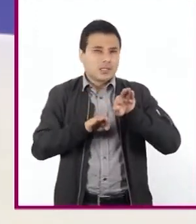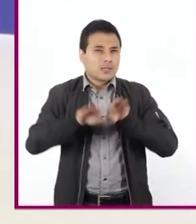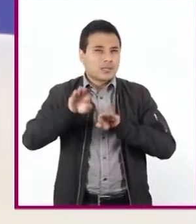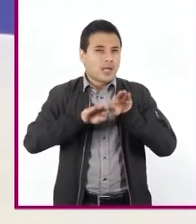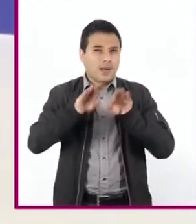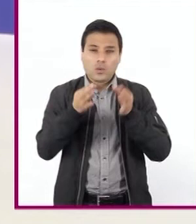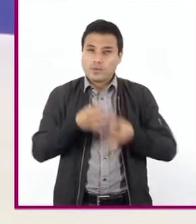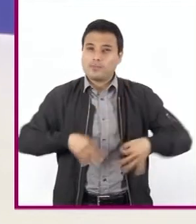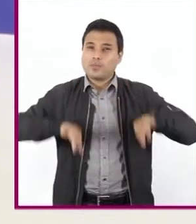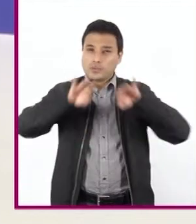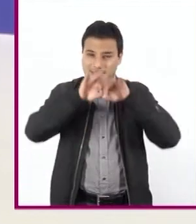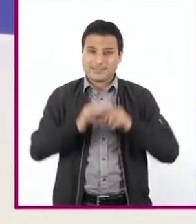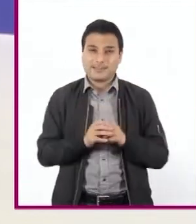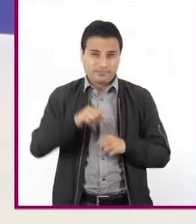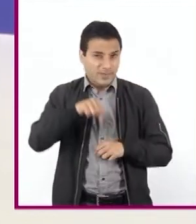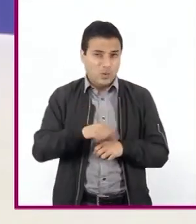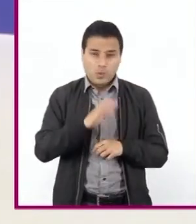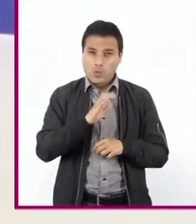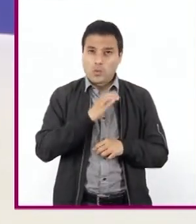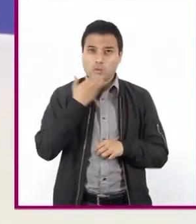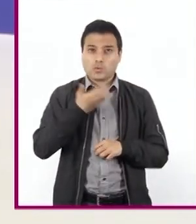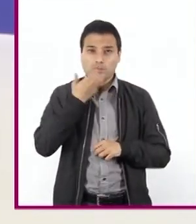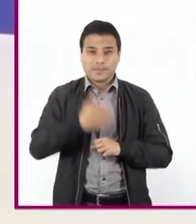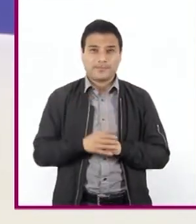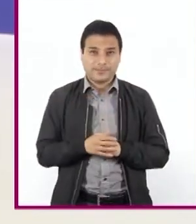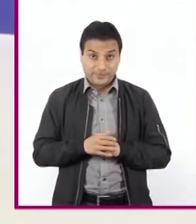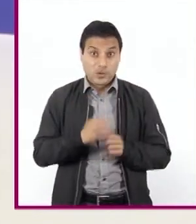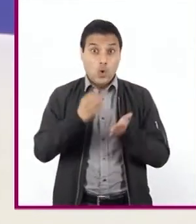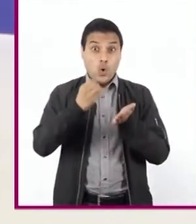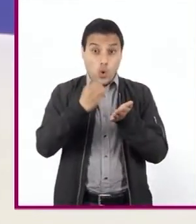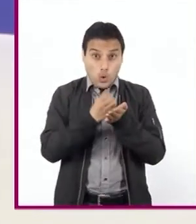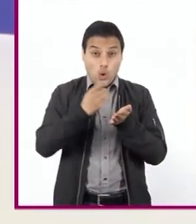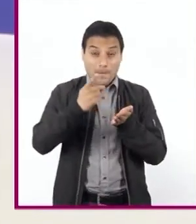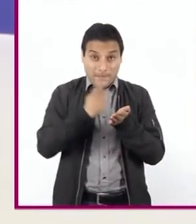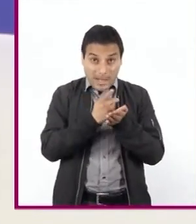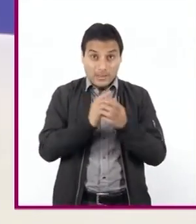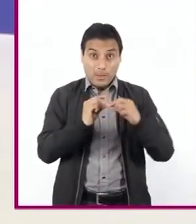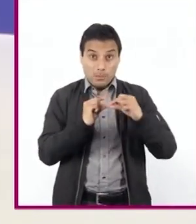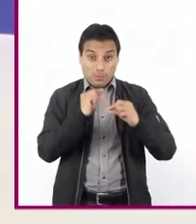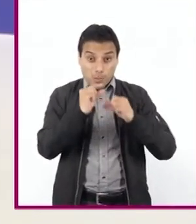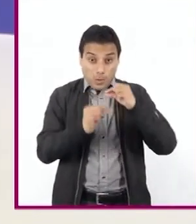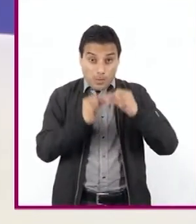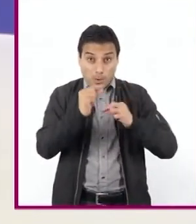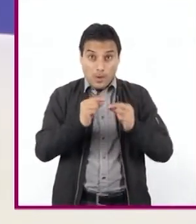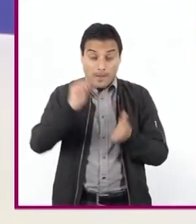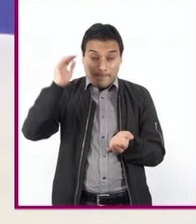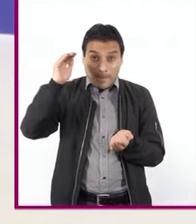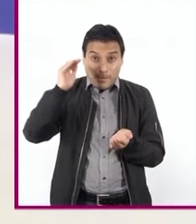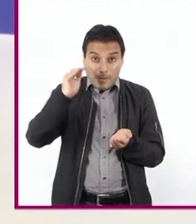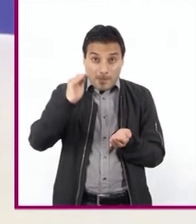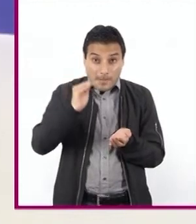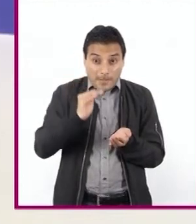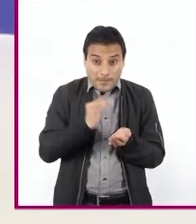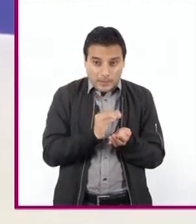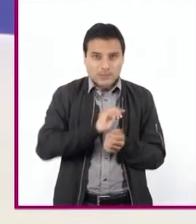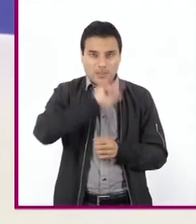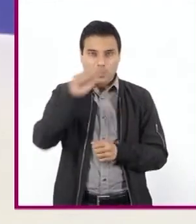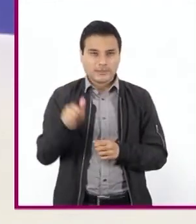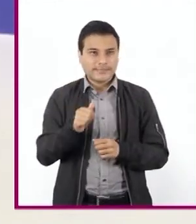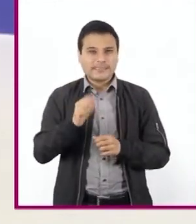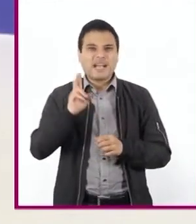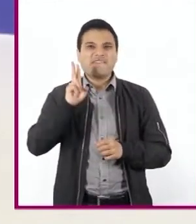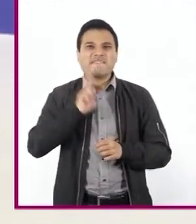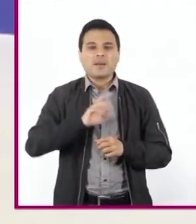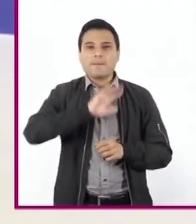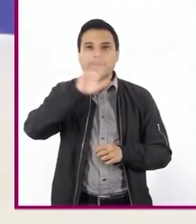economía novohispana, y cuando estos yacimientos se agotaban, se realizaron expediciones que descubrieron grandes